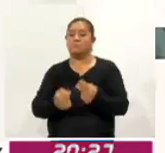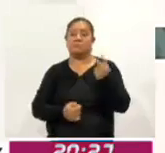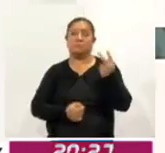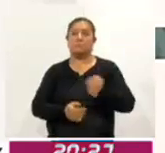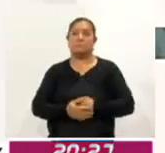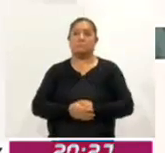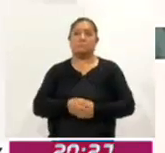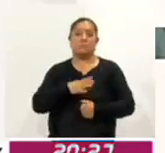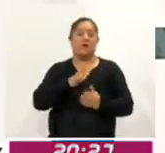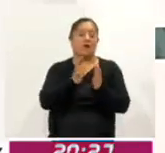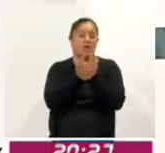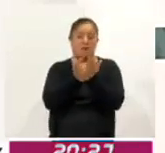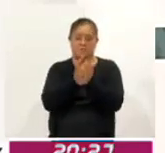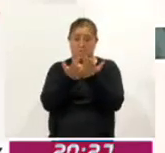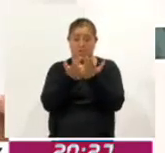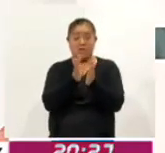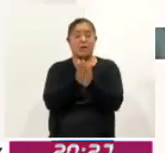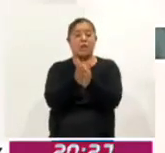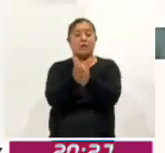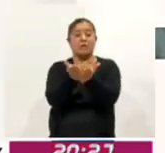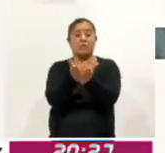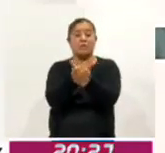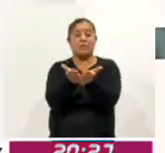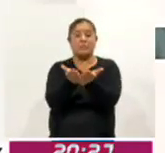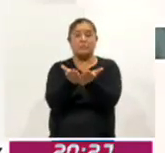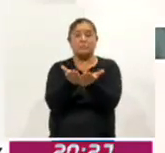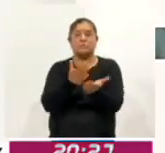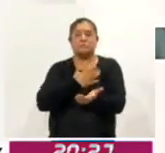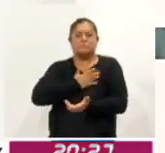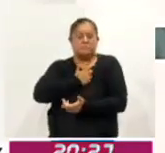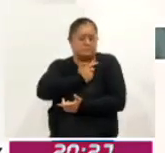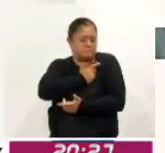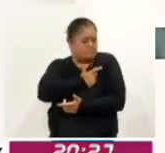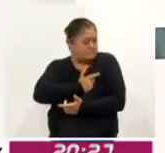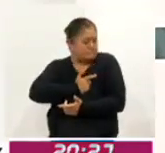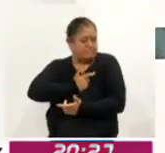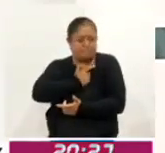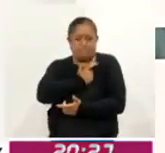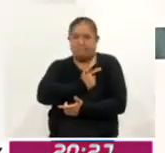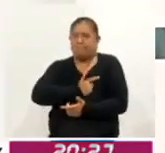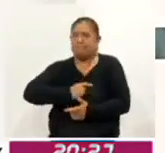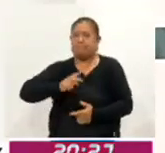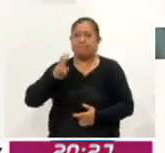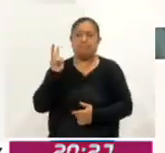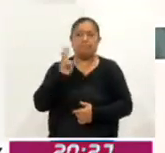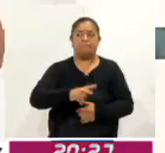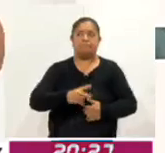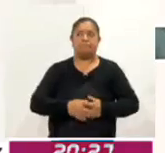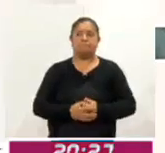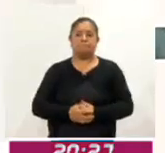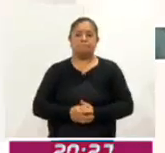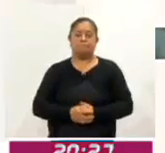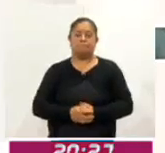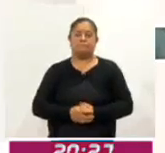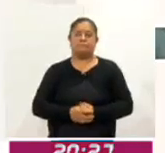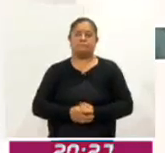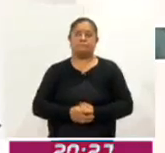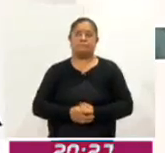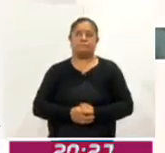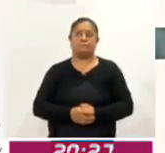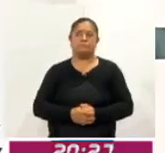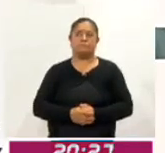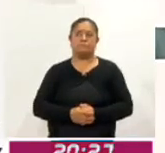la revista, los libros y me da un gusto enorme ver que con todos